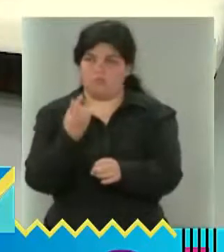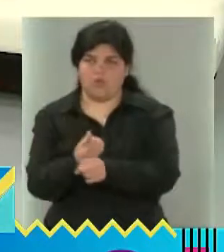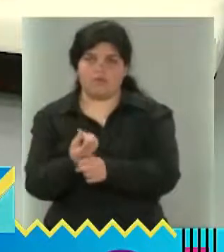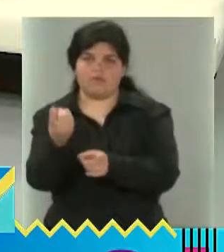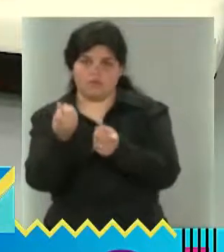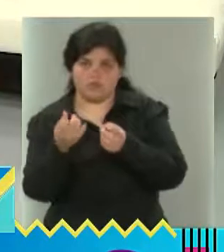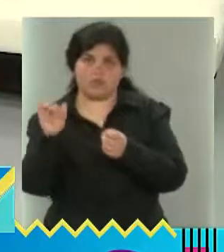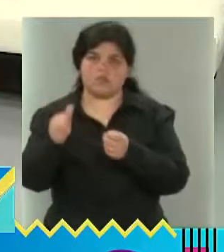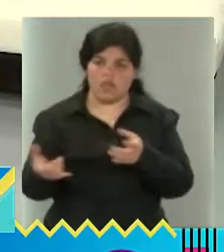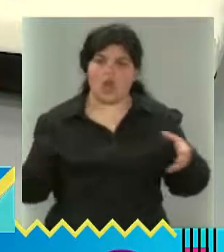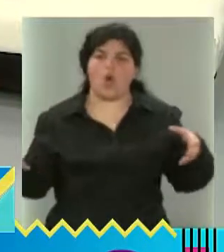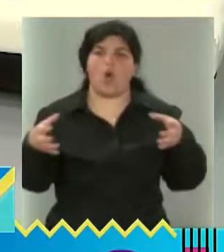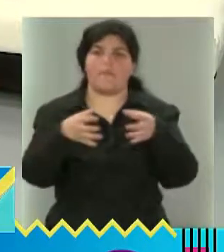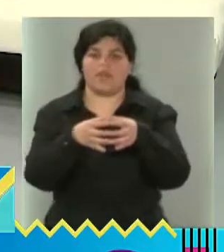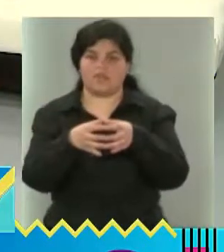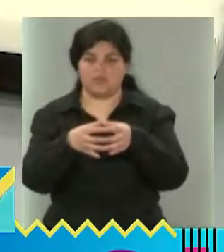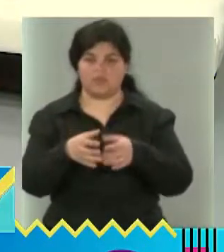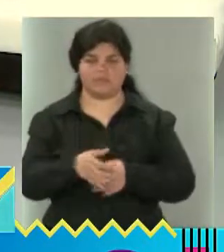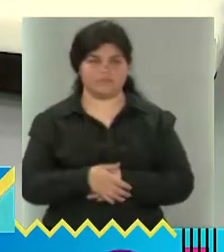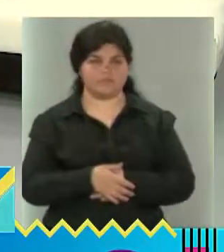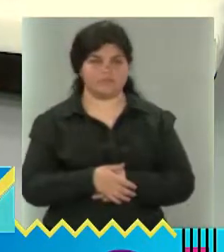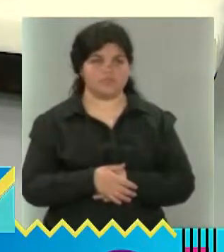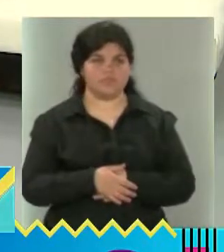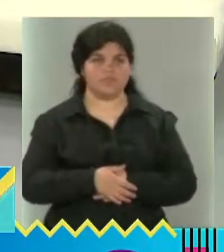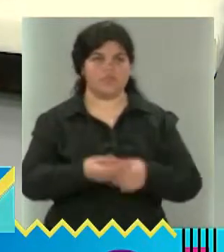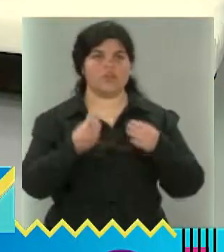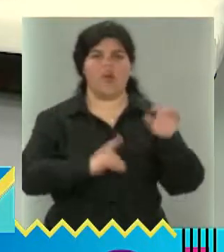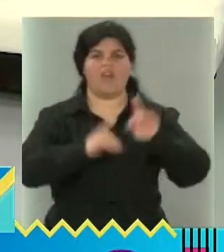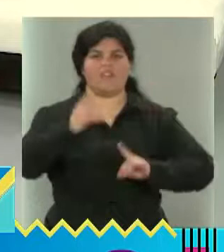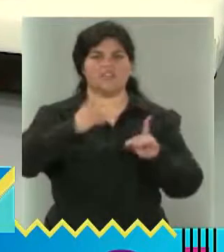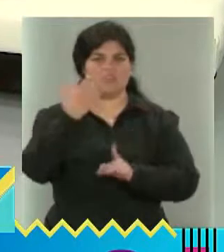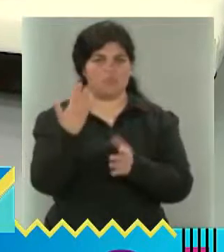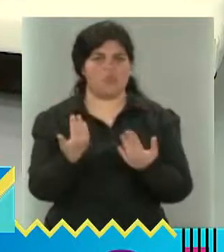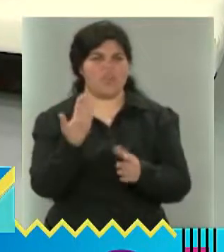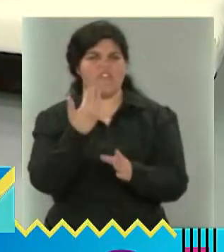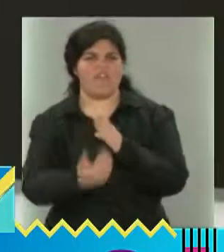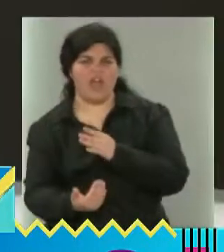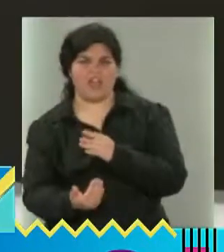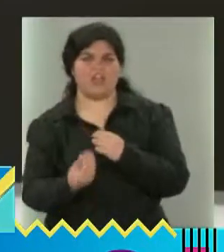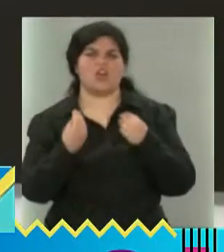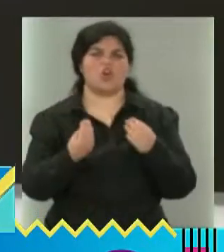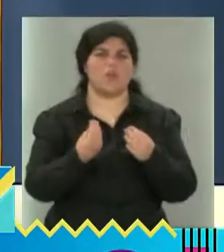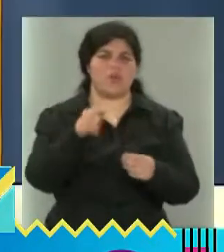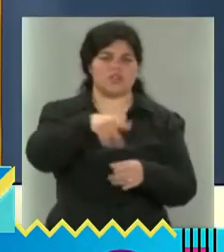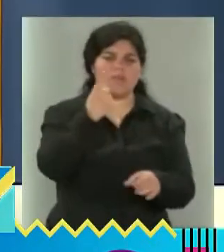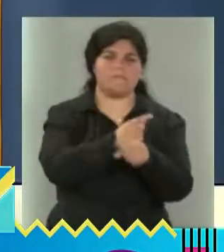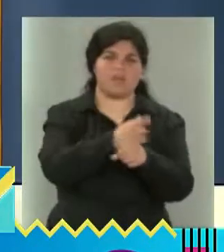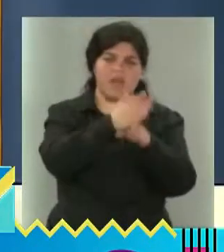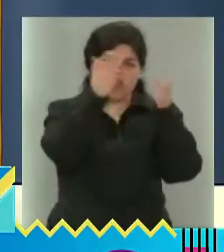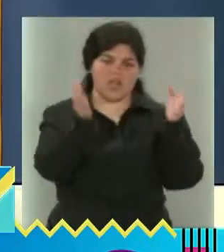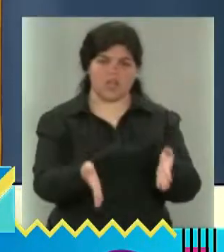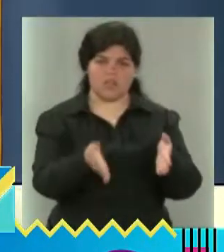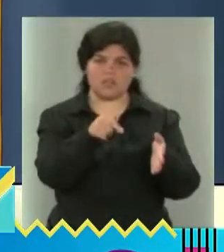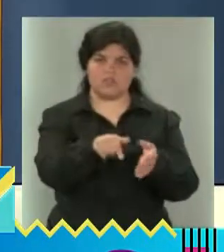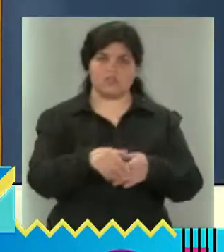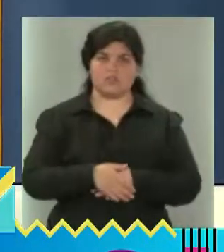necesidad primaria de capacitación? Porque bueno, se puede ver como una falencia allí. ¿Desde dónde se lo puede atacar? Mira, nosotros estamos trabajando fuertemente